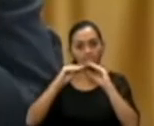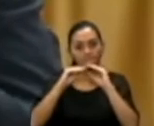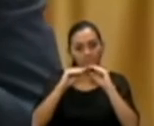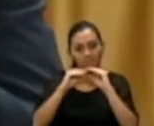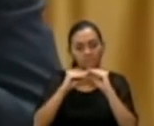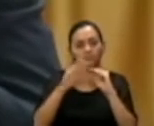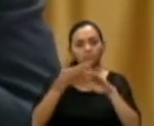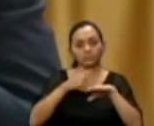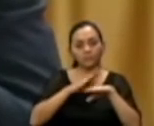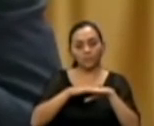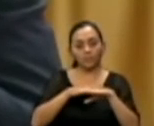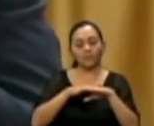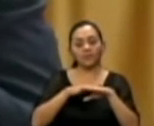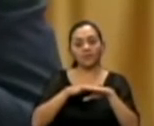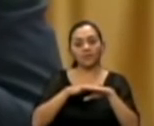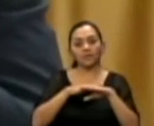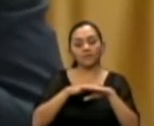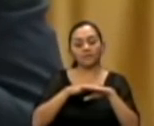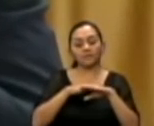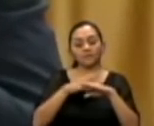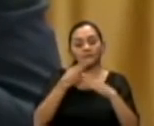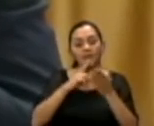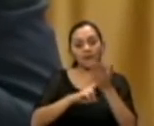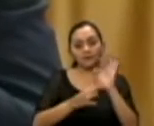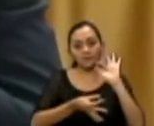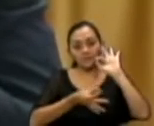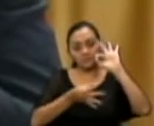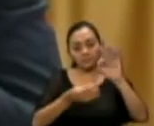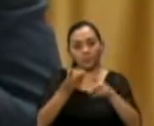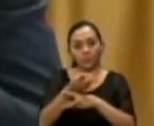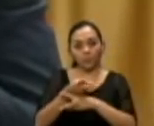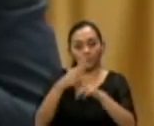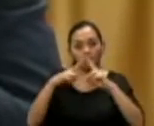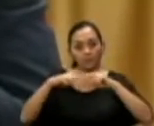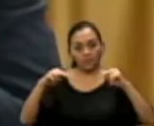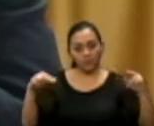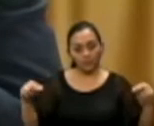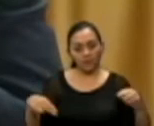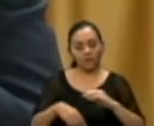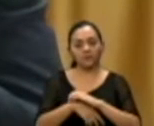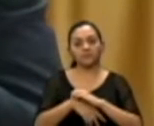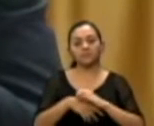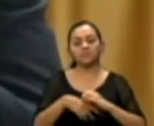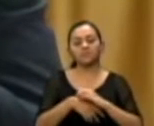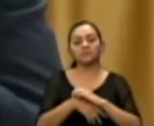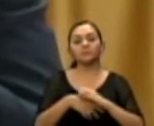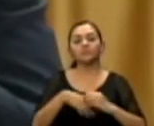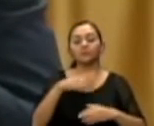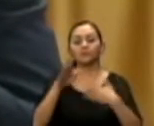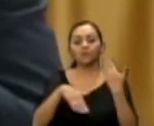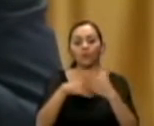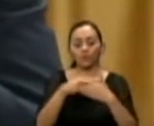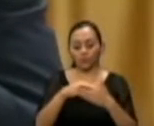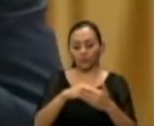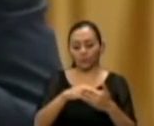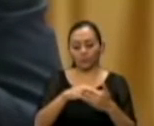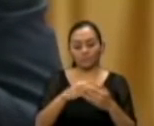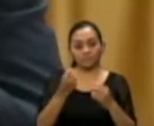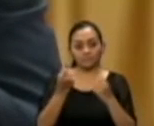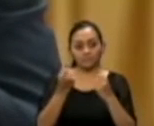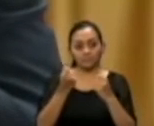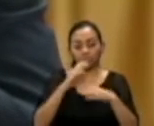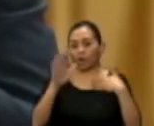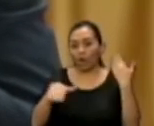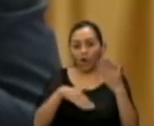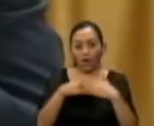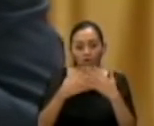y alabado sea su encíclica cuando dice que toda riqueza social en toda riqueza perdón